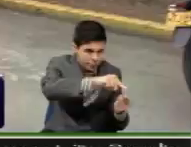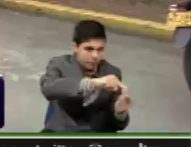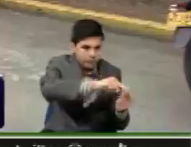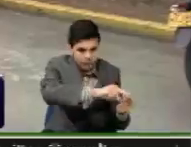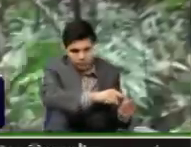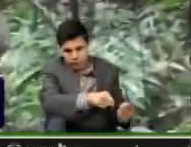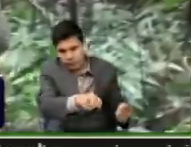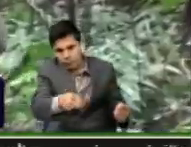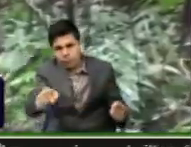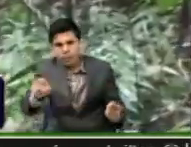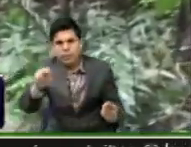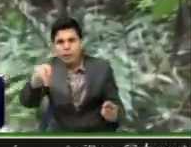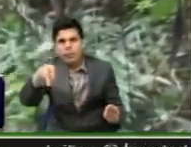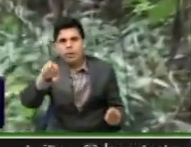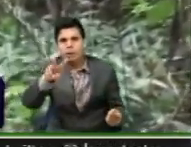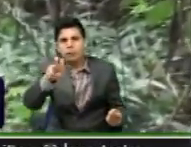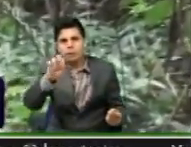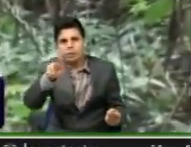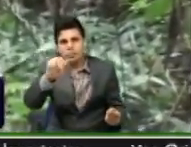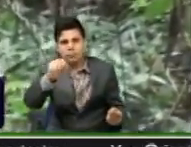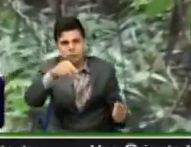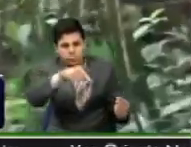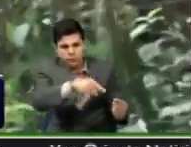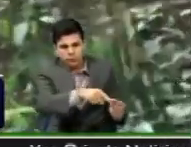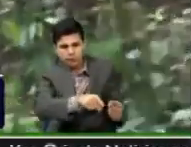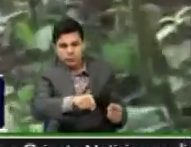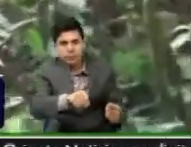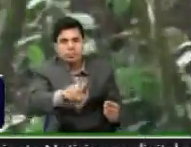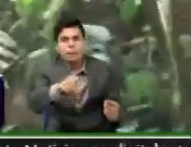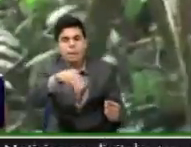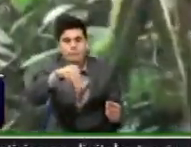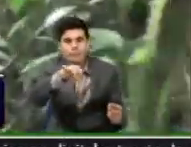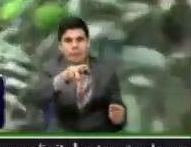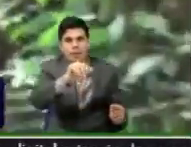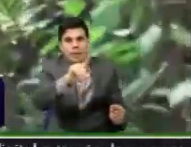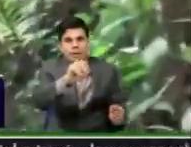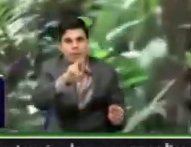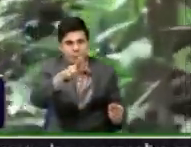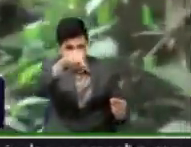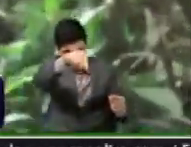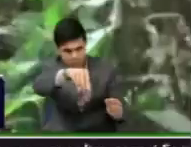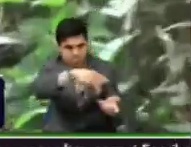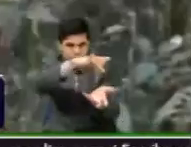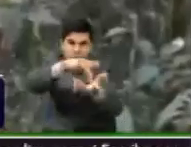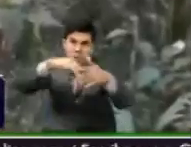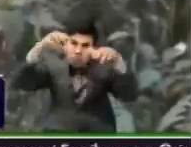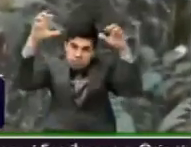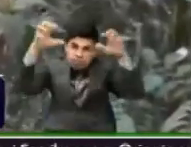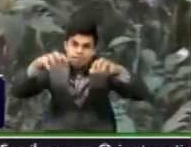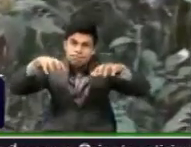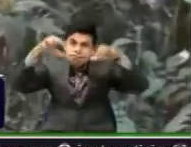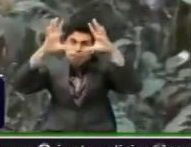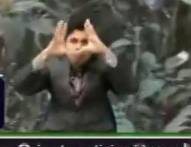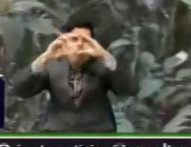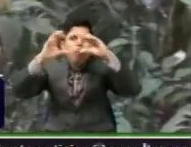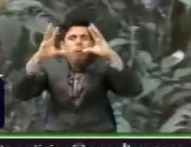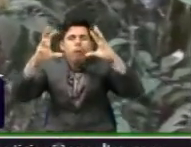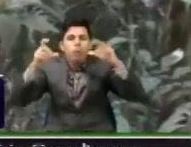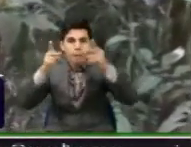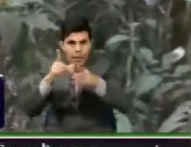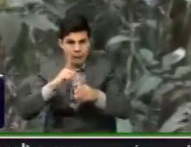teníamos que llegar a La Nevera, pero desgraciadamente llegando arriba al mirador se empezó a llover, se nubló y uno de los guías tomó mala